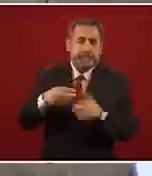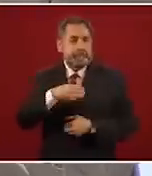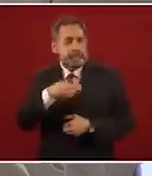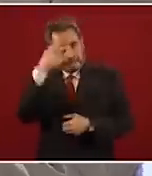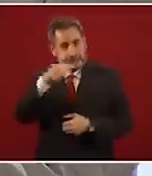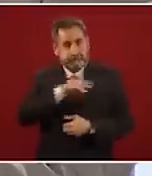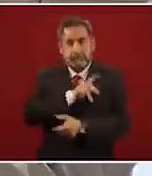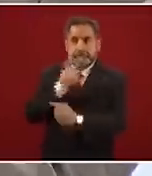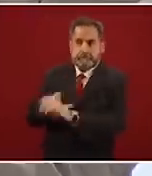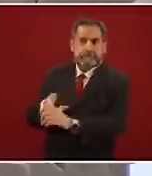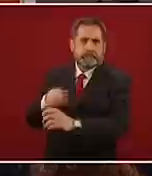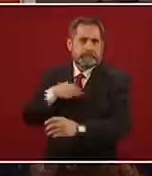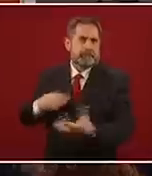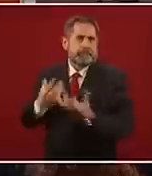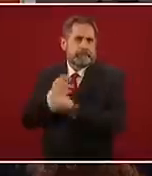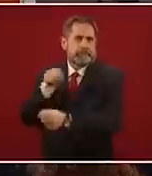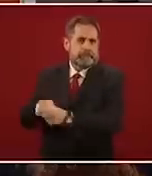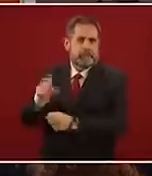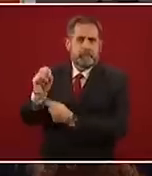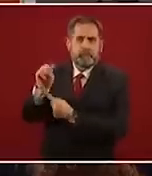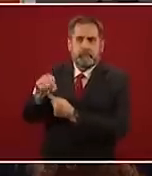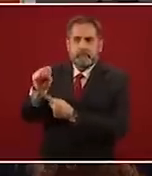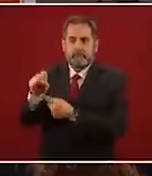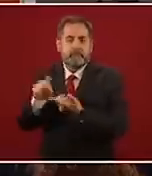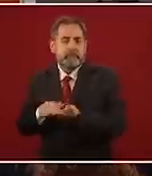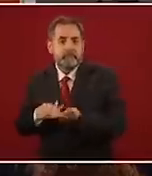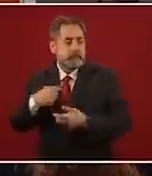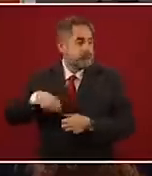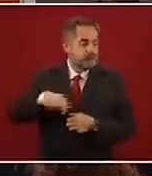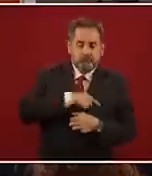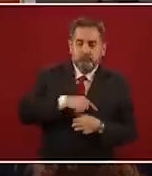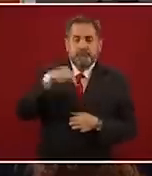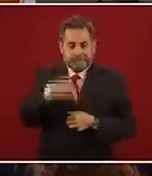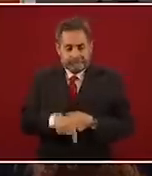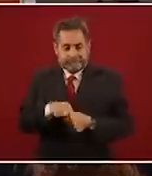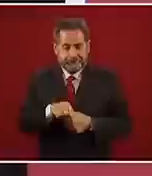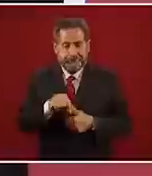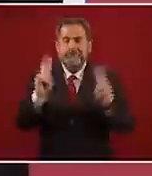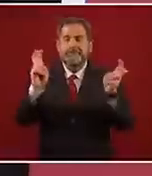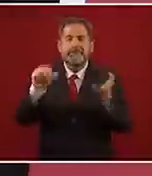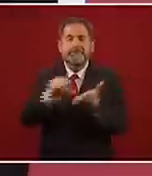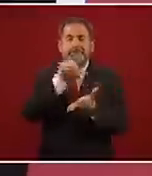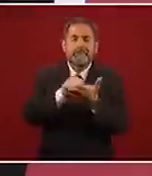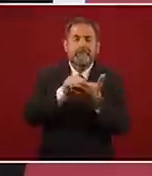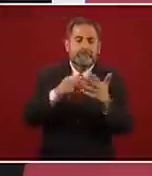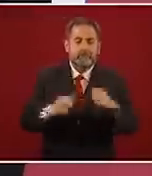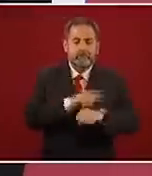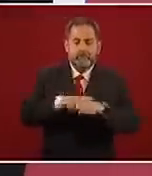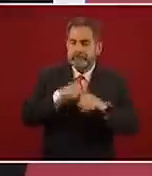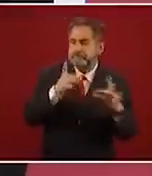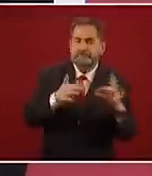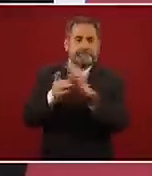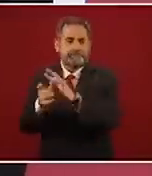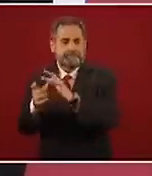esta organización y, como todos los demás estados miembros, tiene un Centro Nacional de Enlace para el Reglamento Sanitario